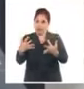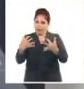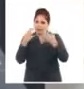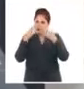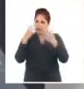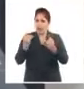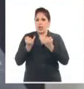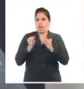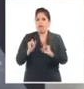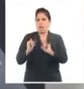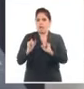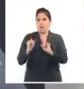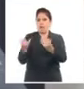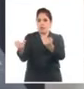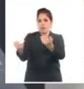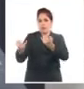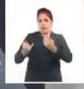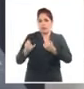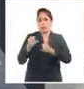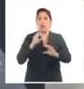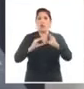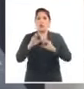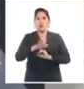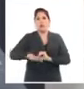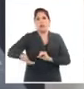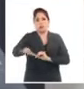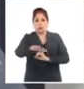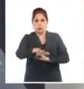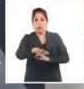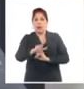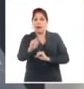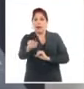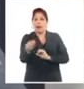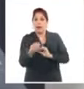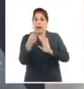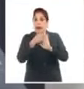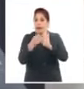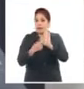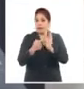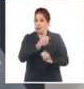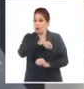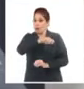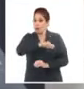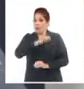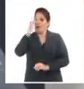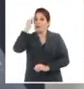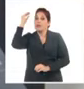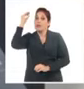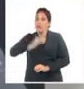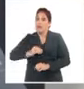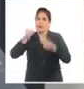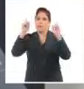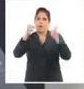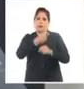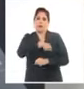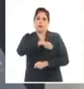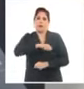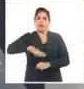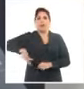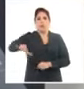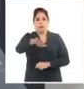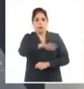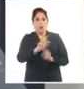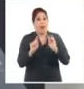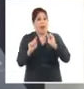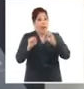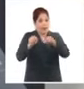información y la comunicación social para dar elementos a la población sobre políticas públicas en las